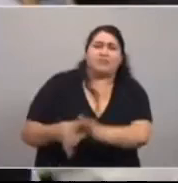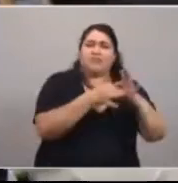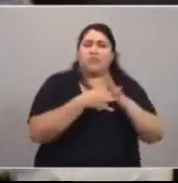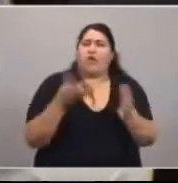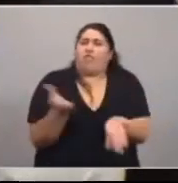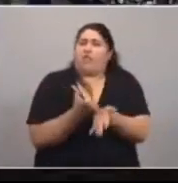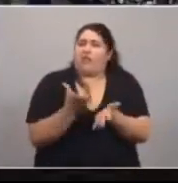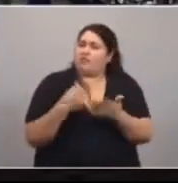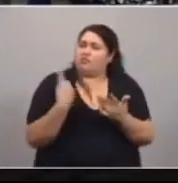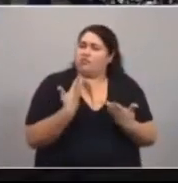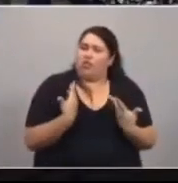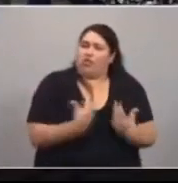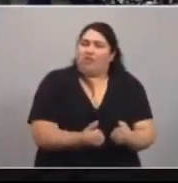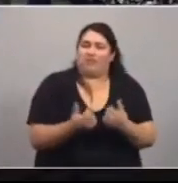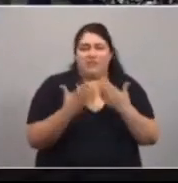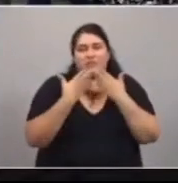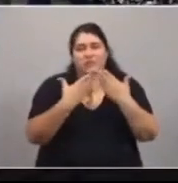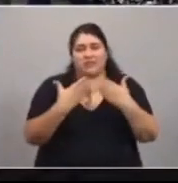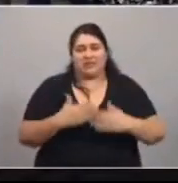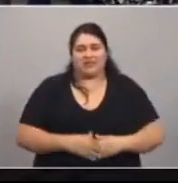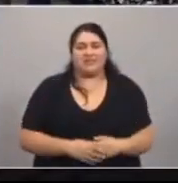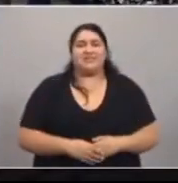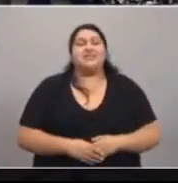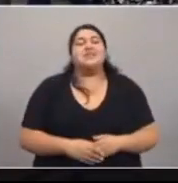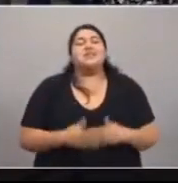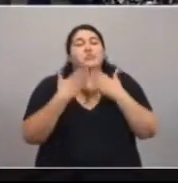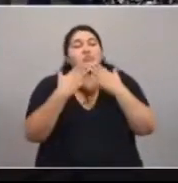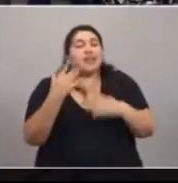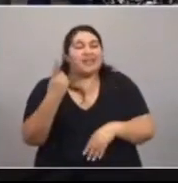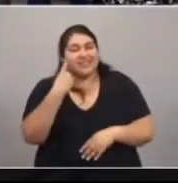gracias, intendente Andrés Watson.